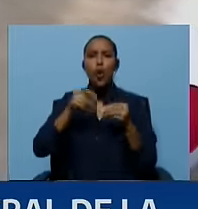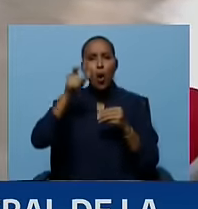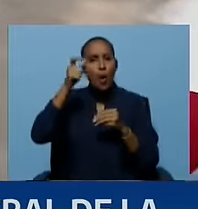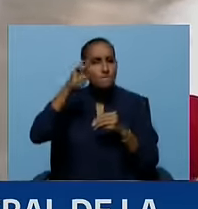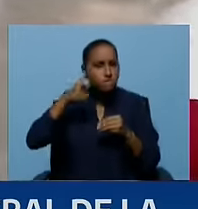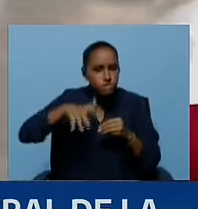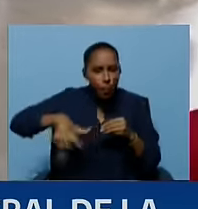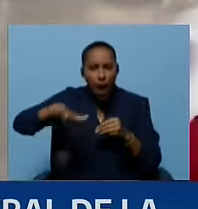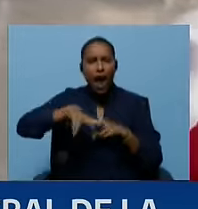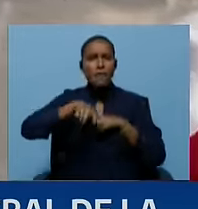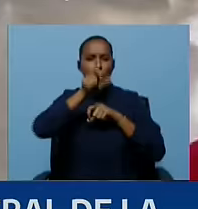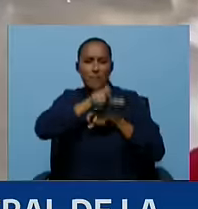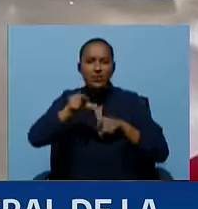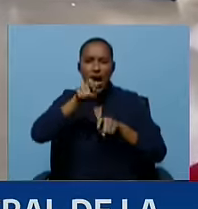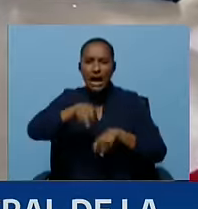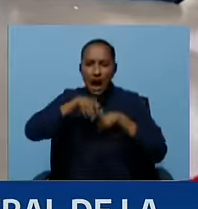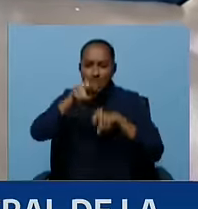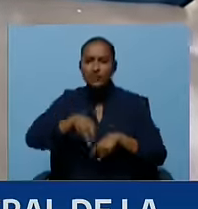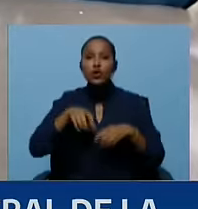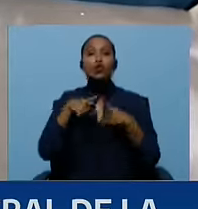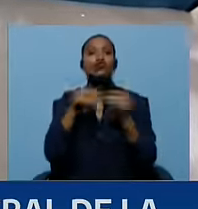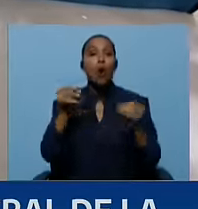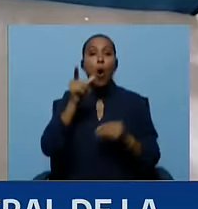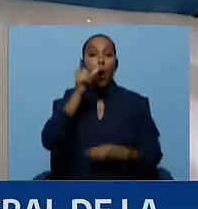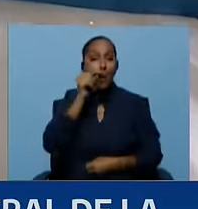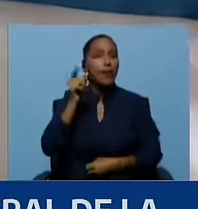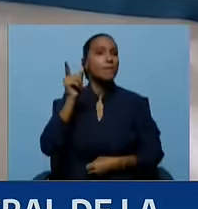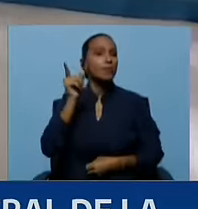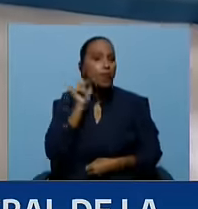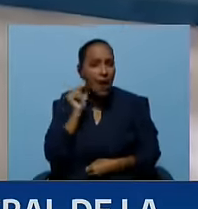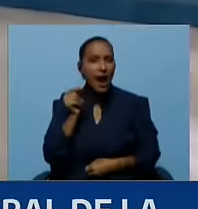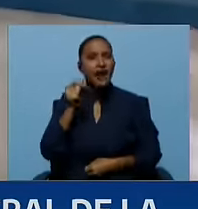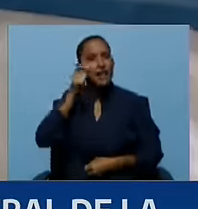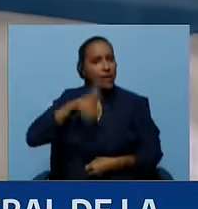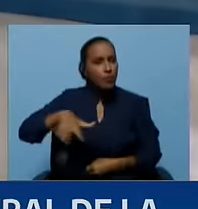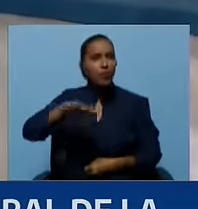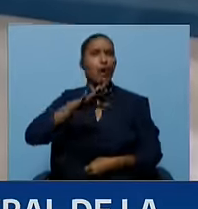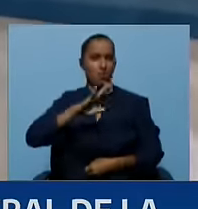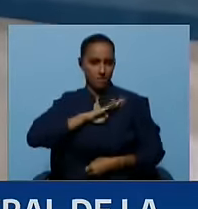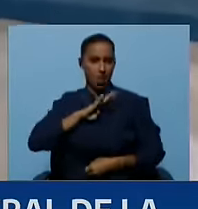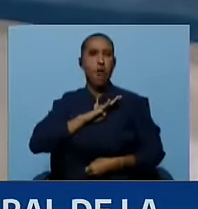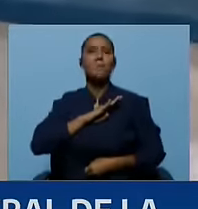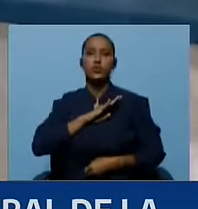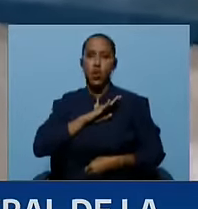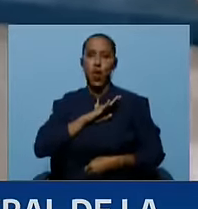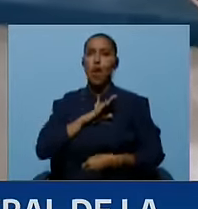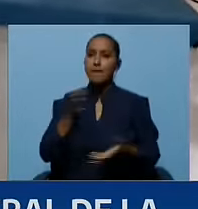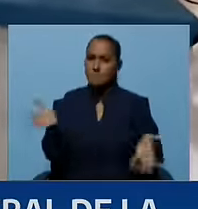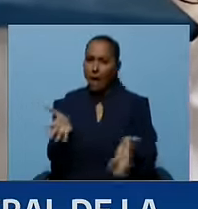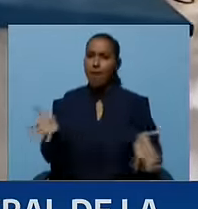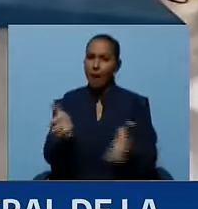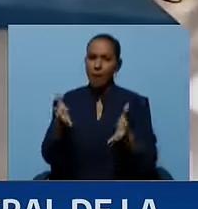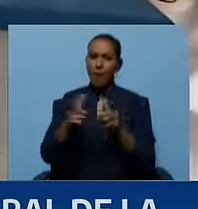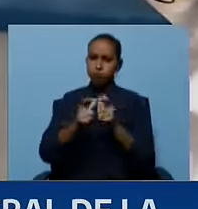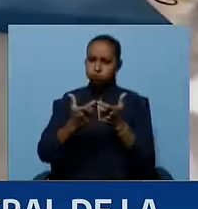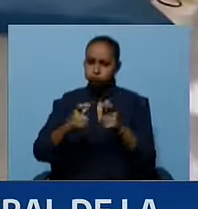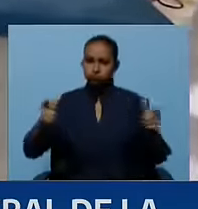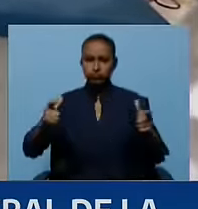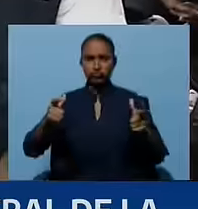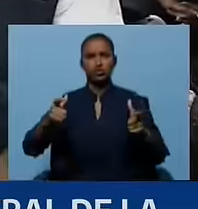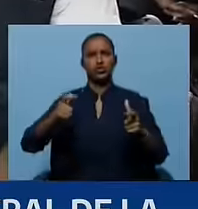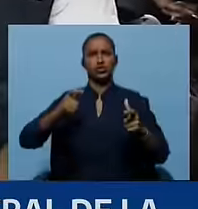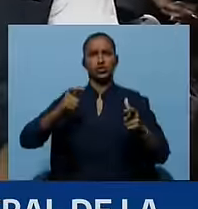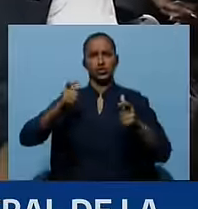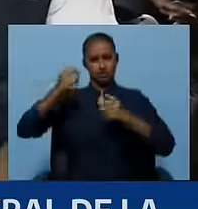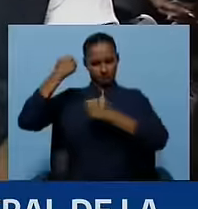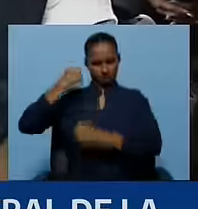campesinos despojados de su tierra, con los hombres y mujeres de a pie, construyó un ejército que derrotó al ejército profesional